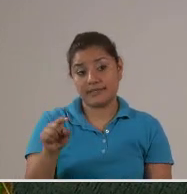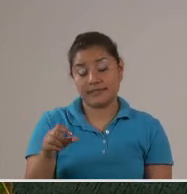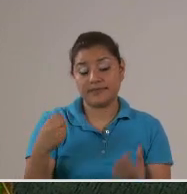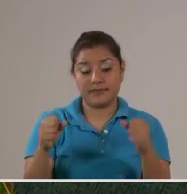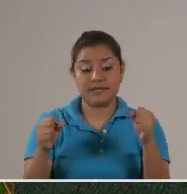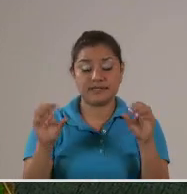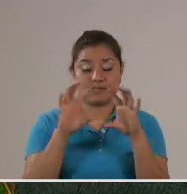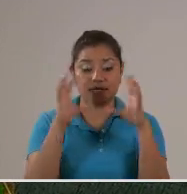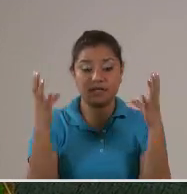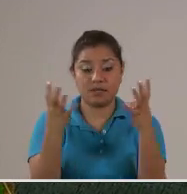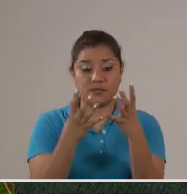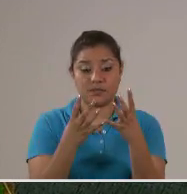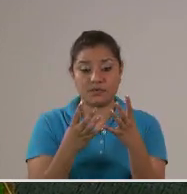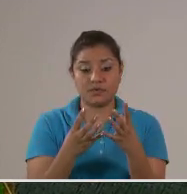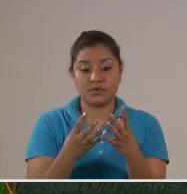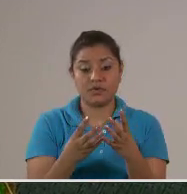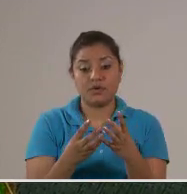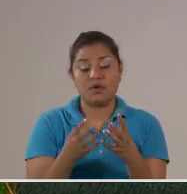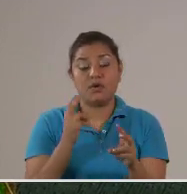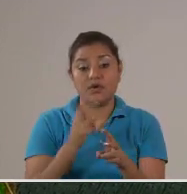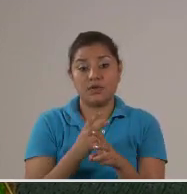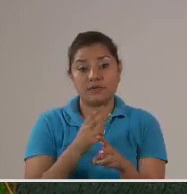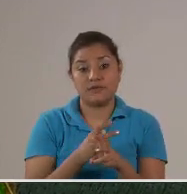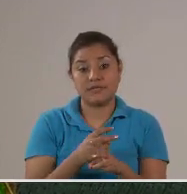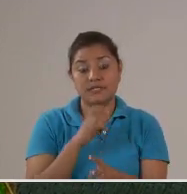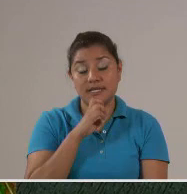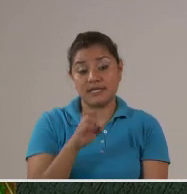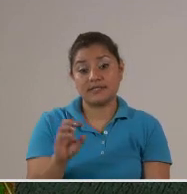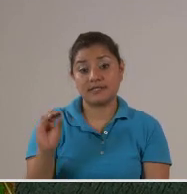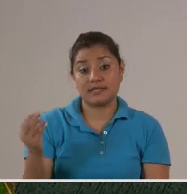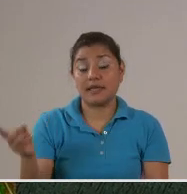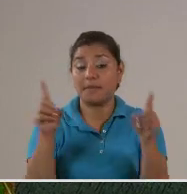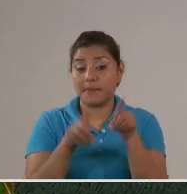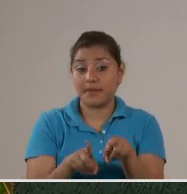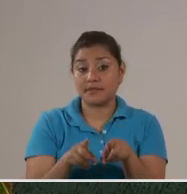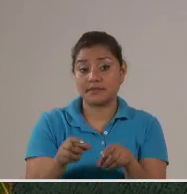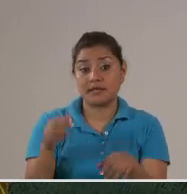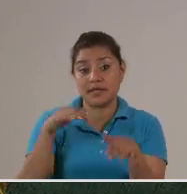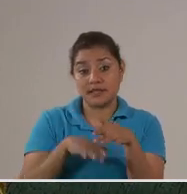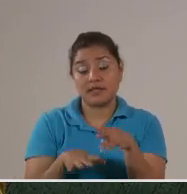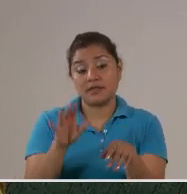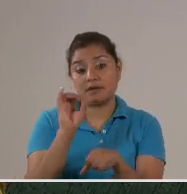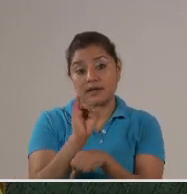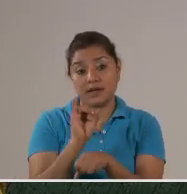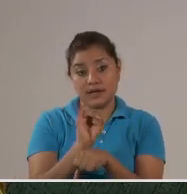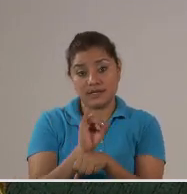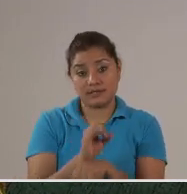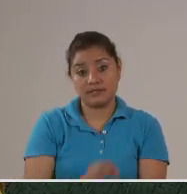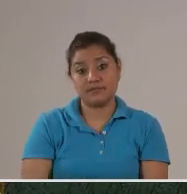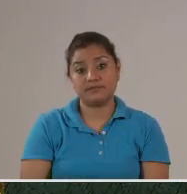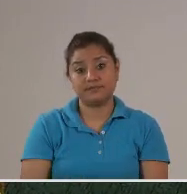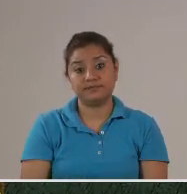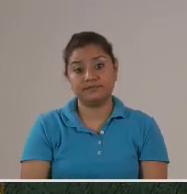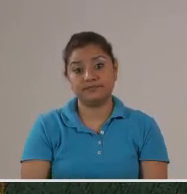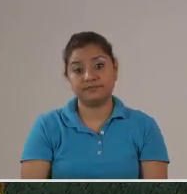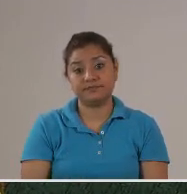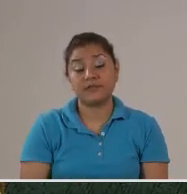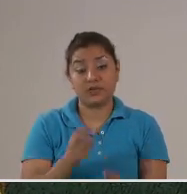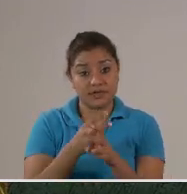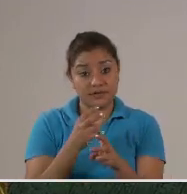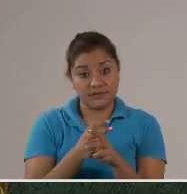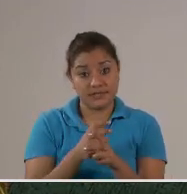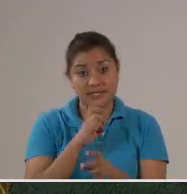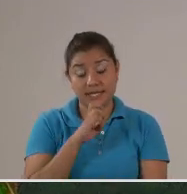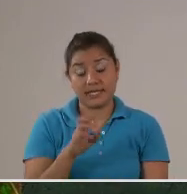mundo lo temible es que sucede en la iglesia lo temible es que